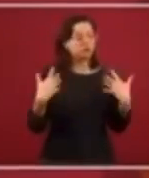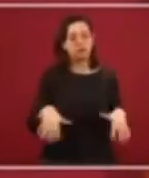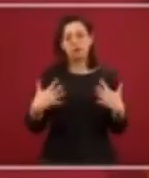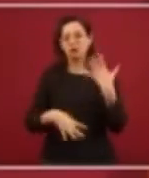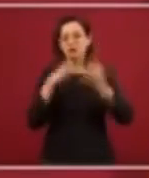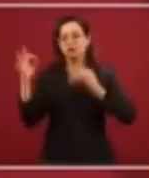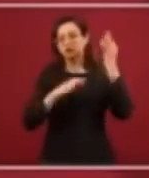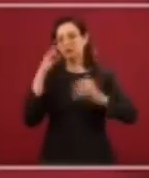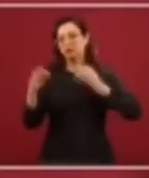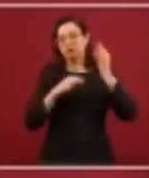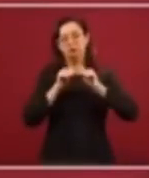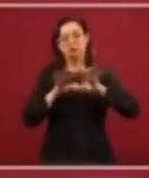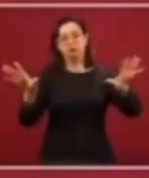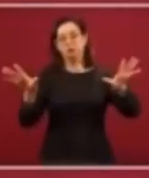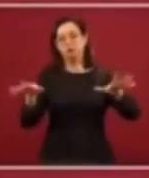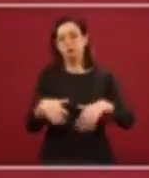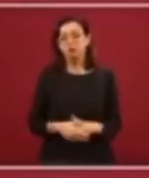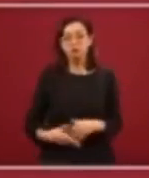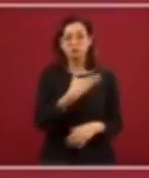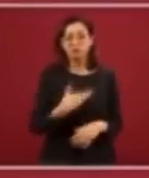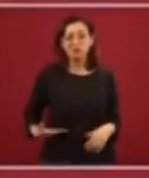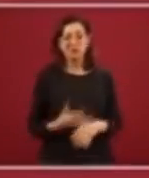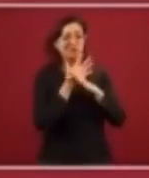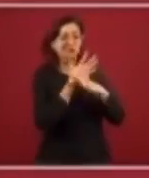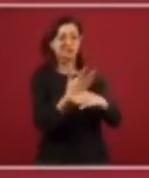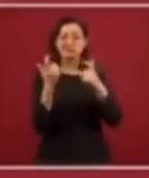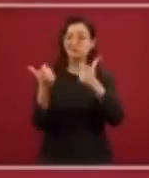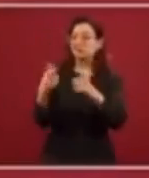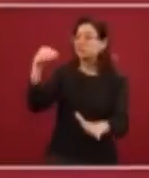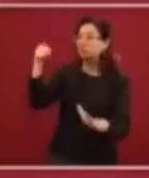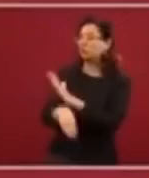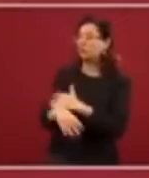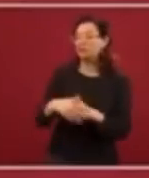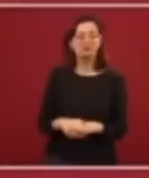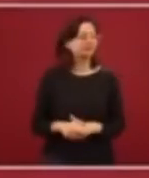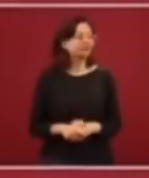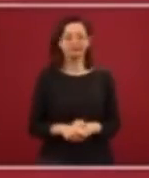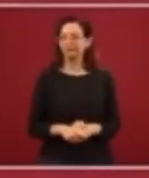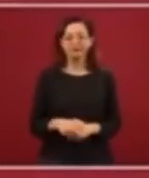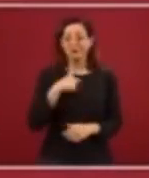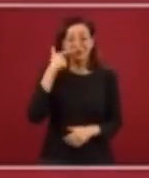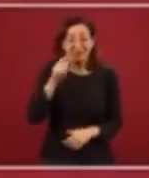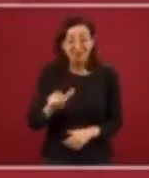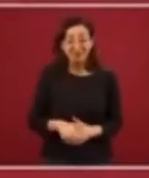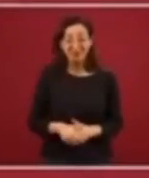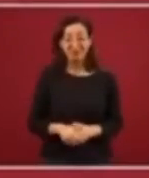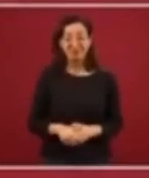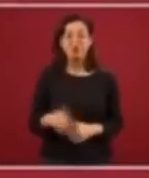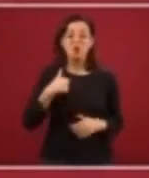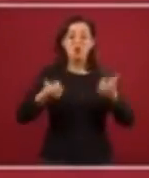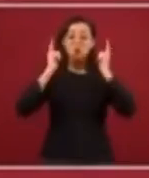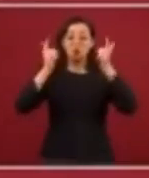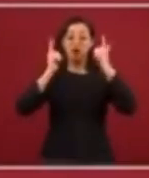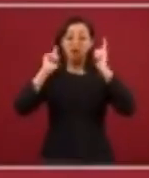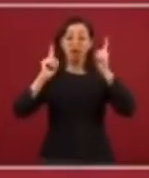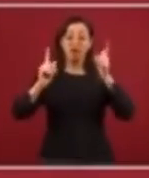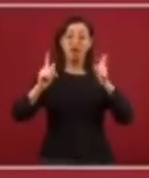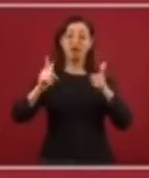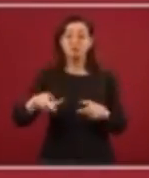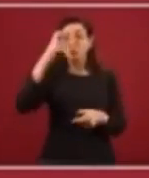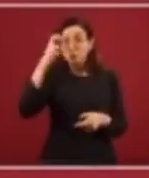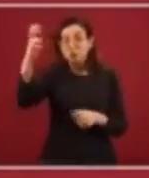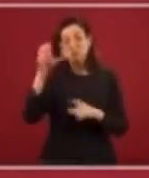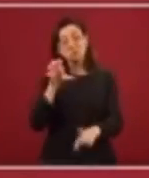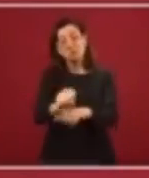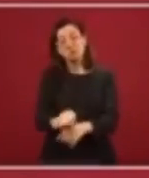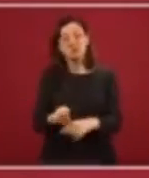la noticia. ¿Nos va a afectar el coronavirus en la economía? No, no deseo eso. Yo quiero que los sueños se